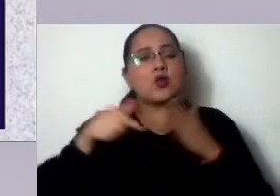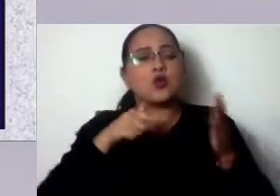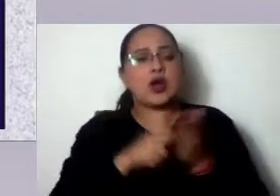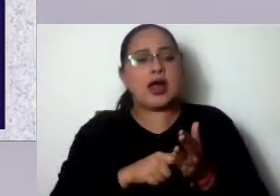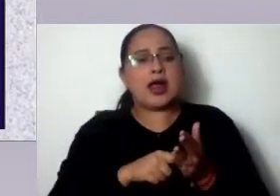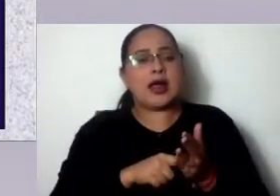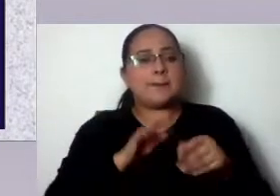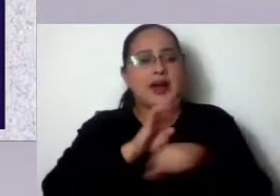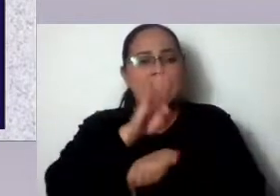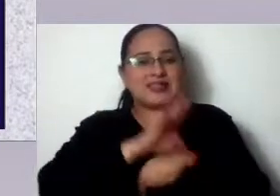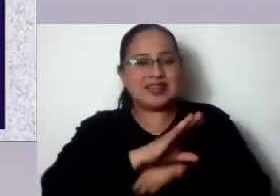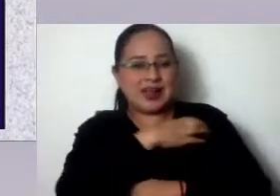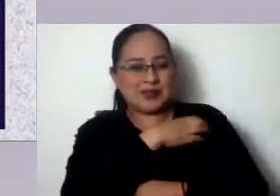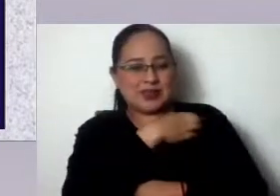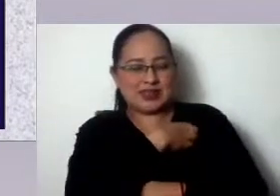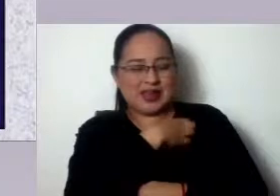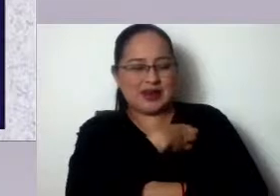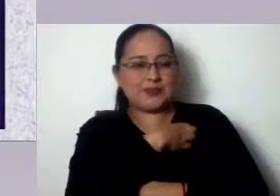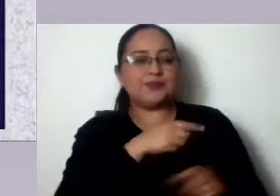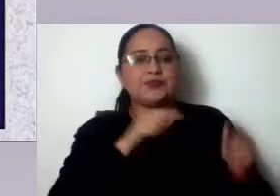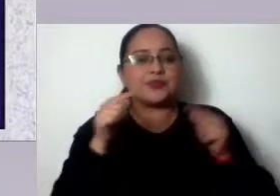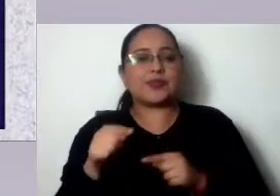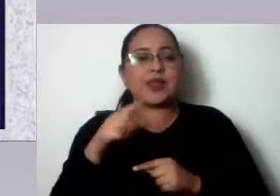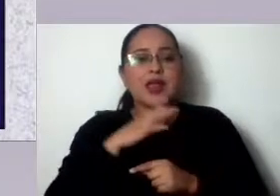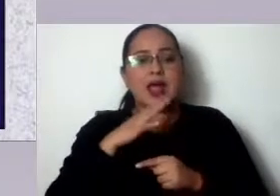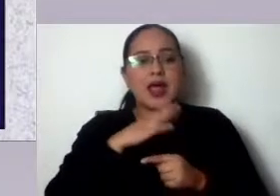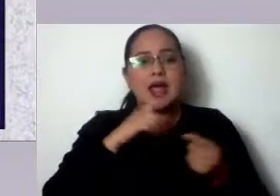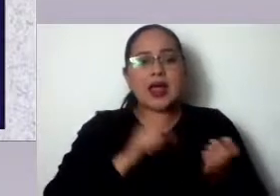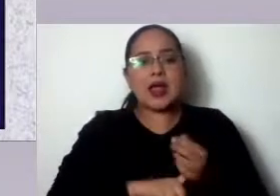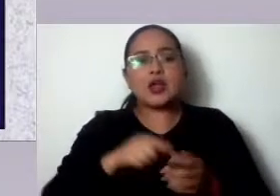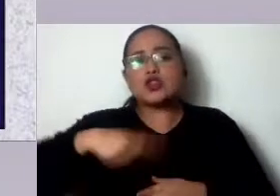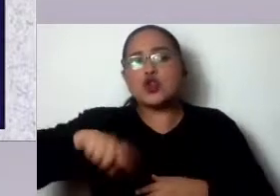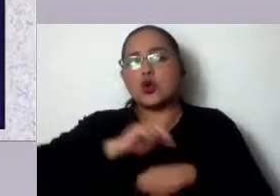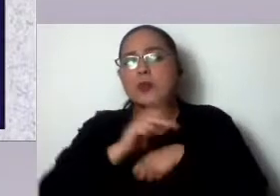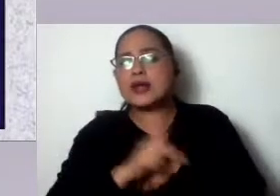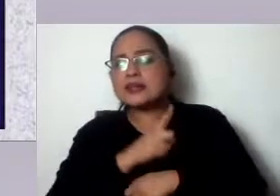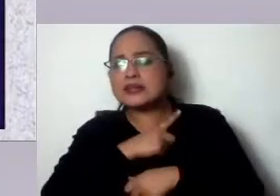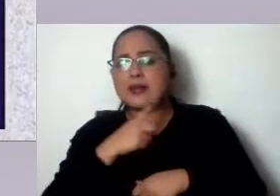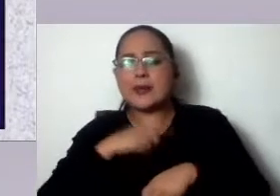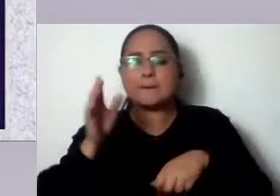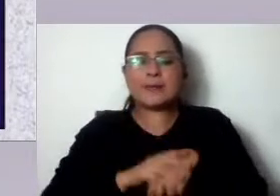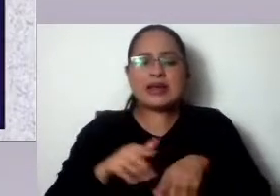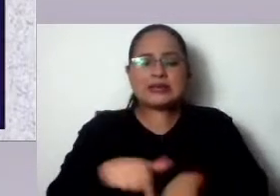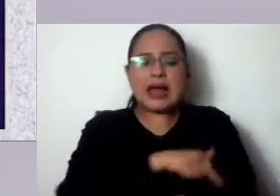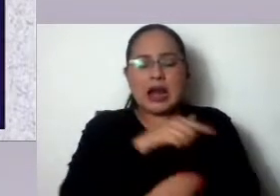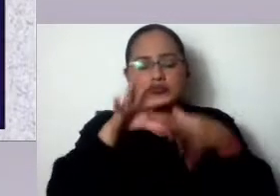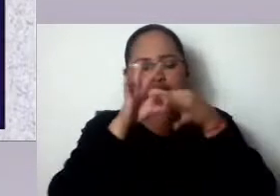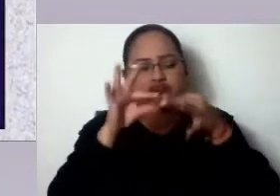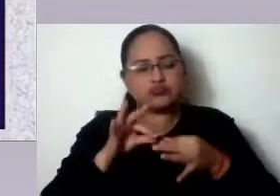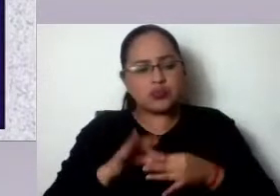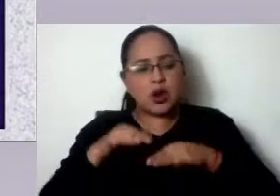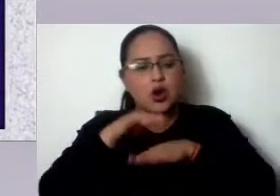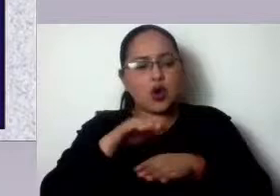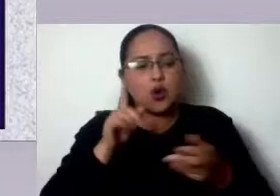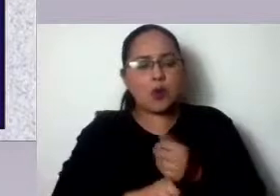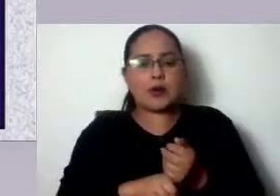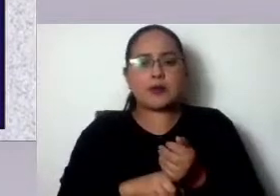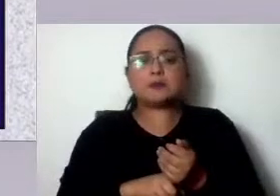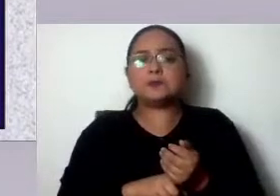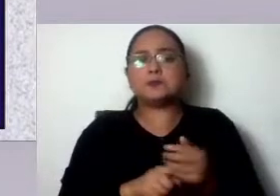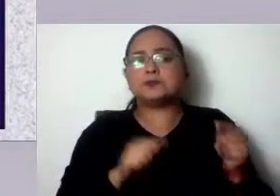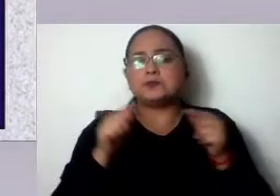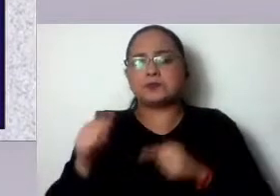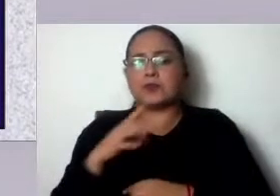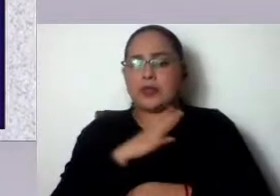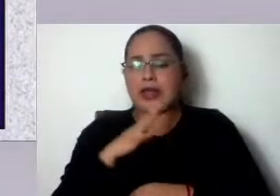de las directrices de bali los estados deben dar una interpretación amplia del derecho a iniciar una demanda en relación a los asuntos